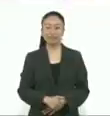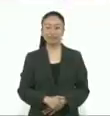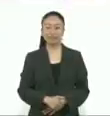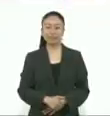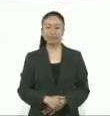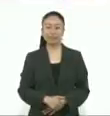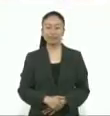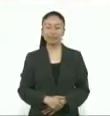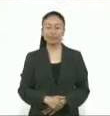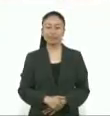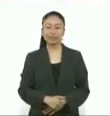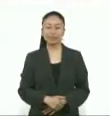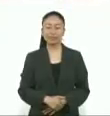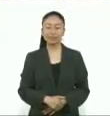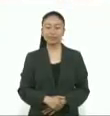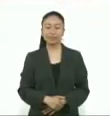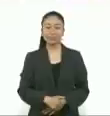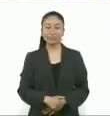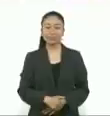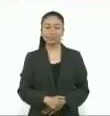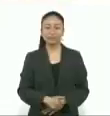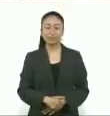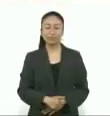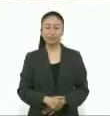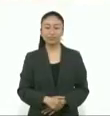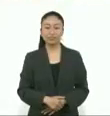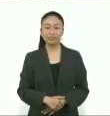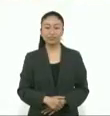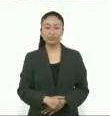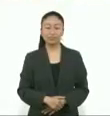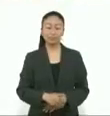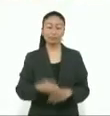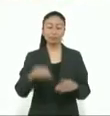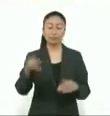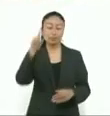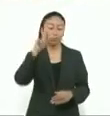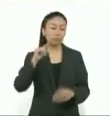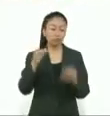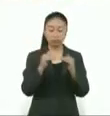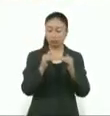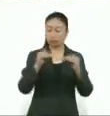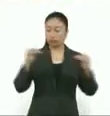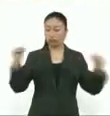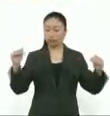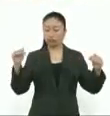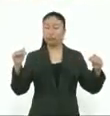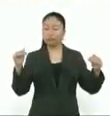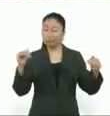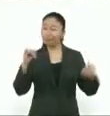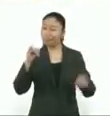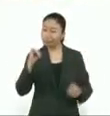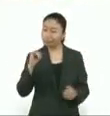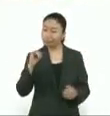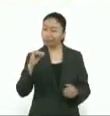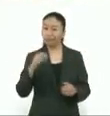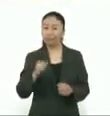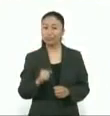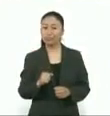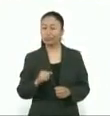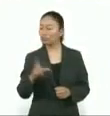No podemos hablar de democratización y de paridad en la sociedad hasta que todas no